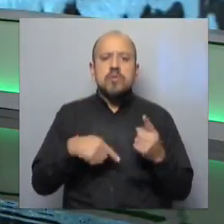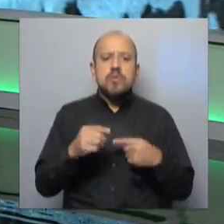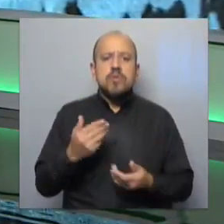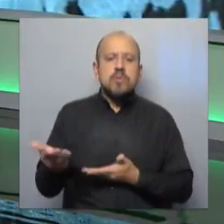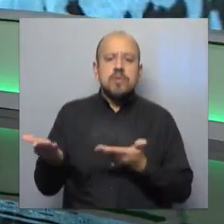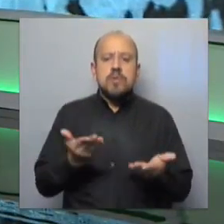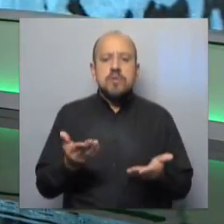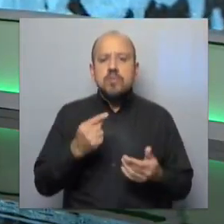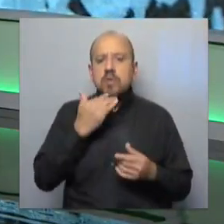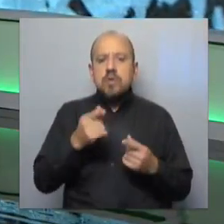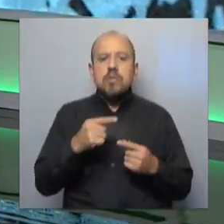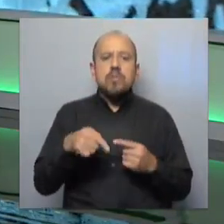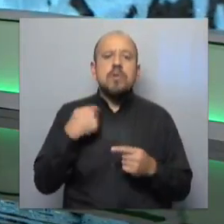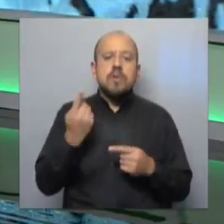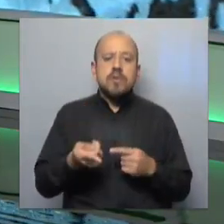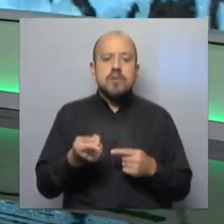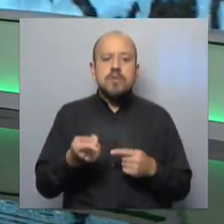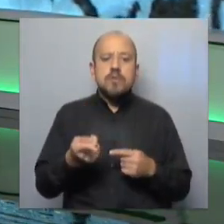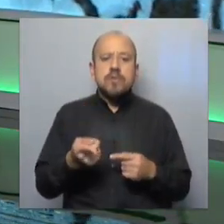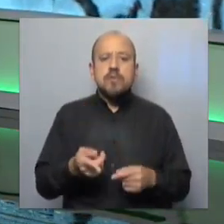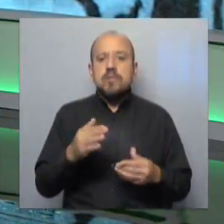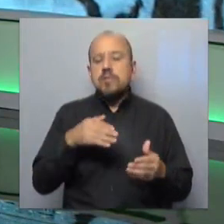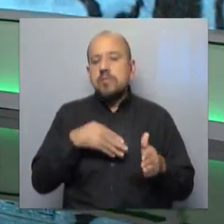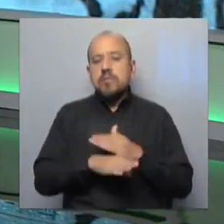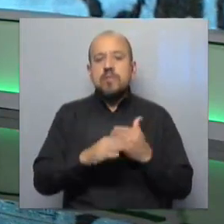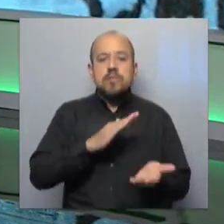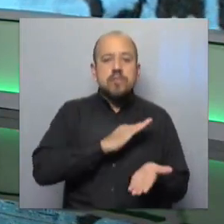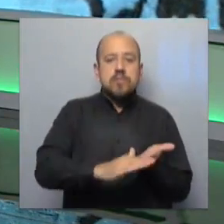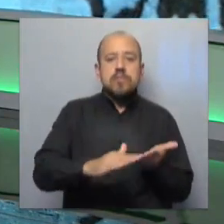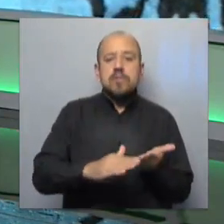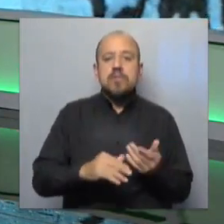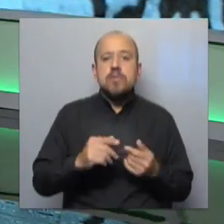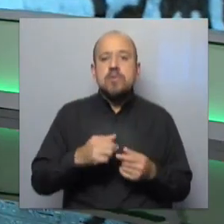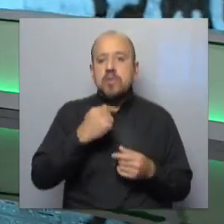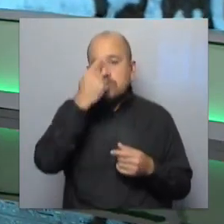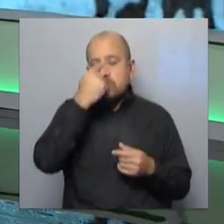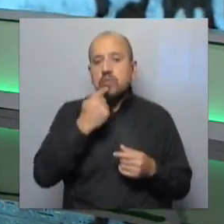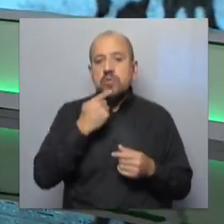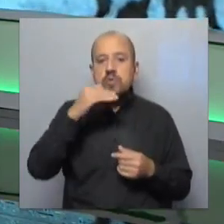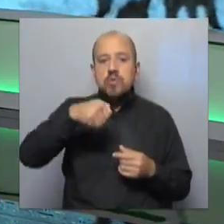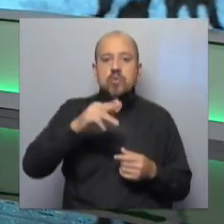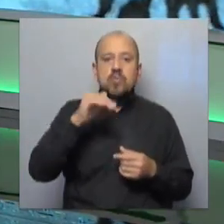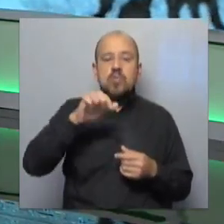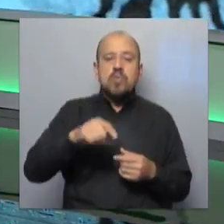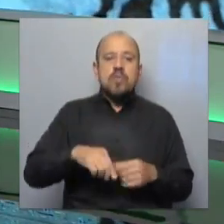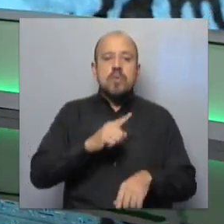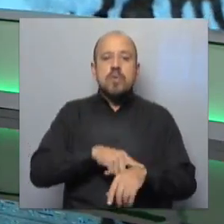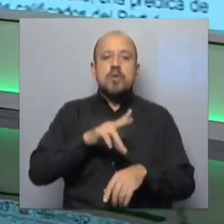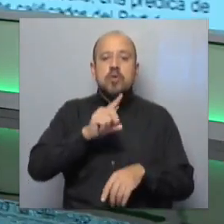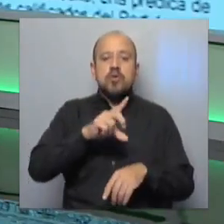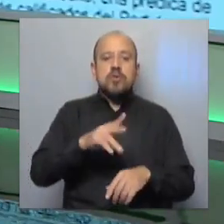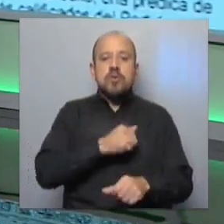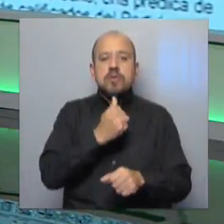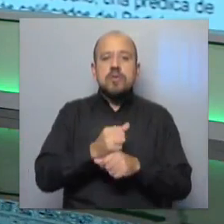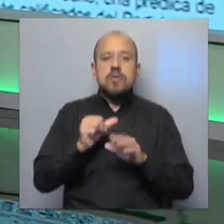está hecha por ejemplo mañana entrada libre es gratis la entrada al museo de la memoria de 12 a 18 está abierto